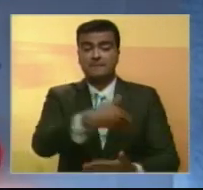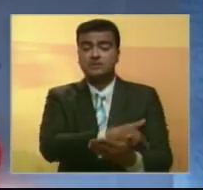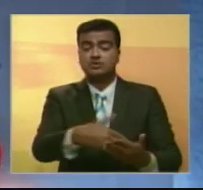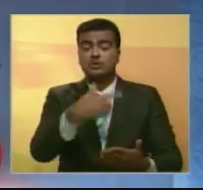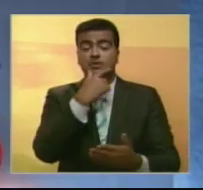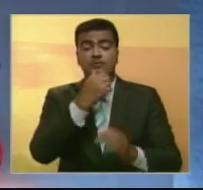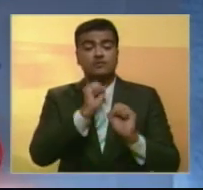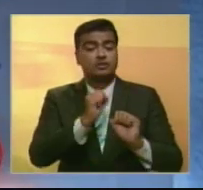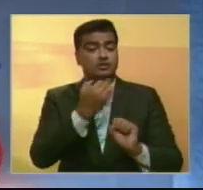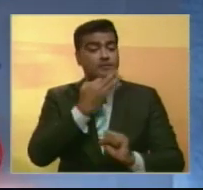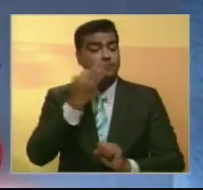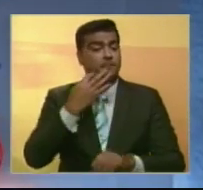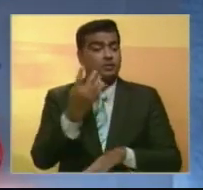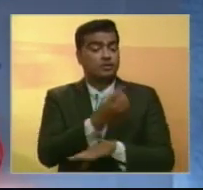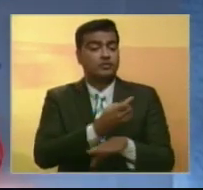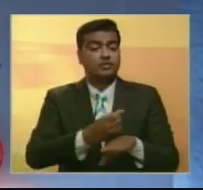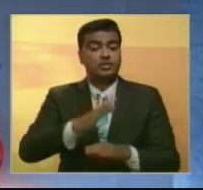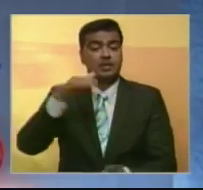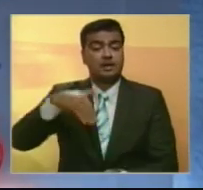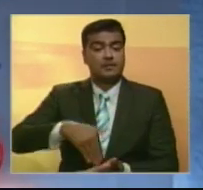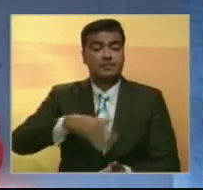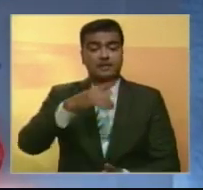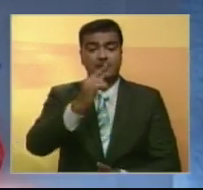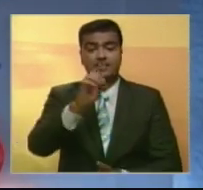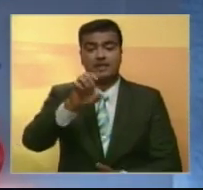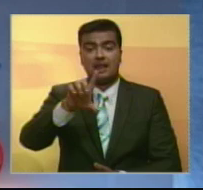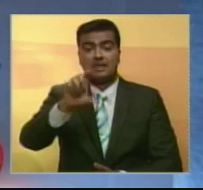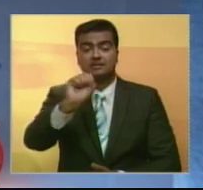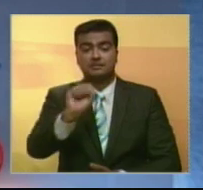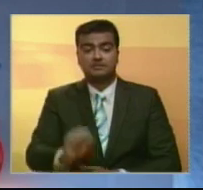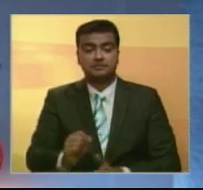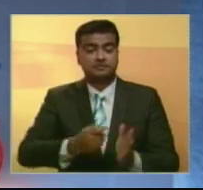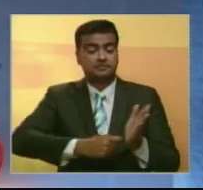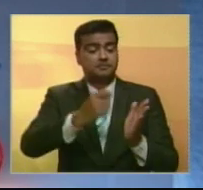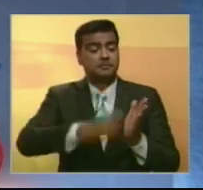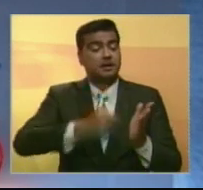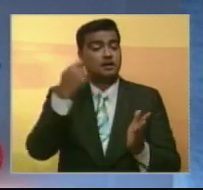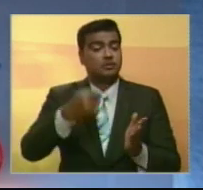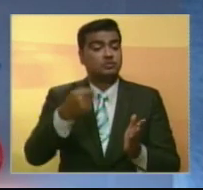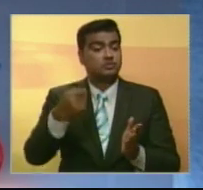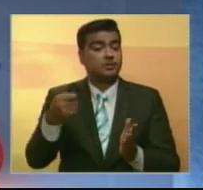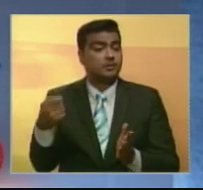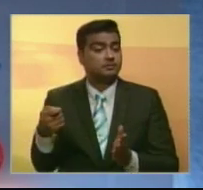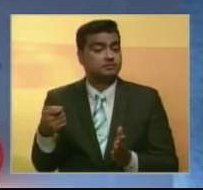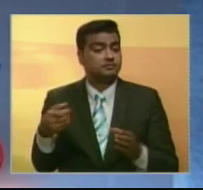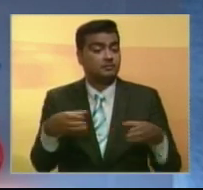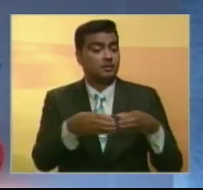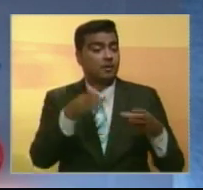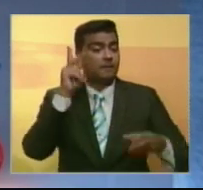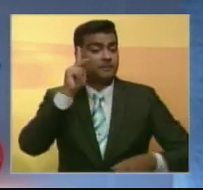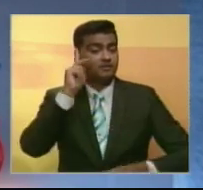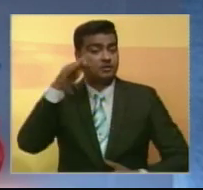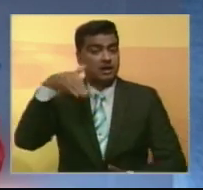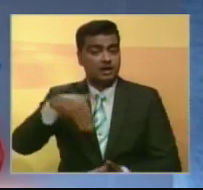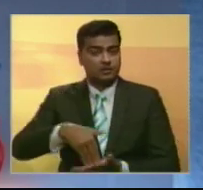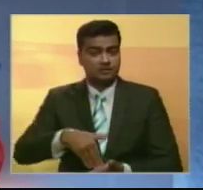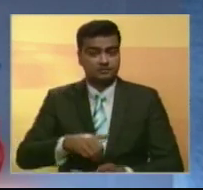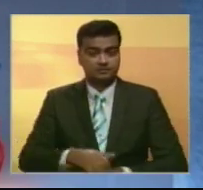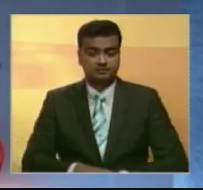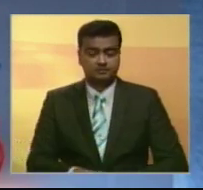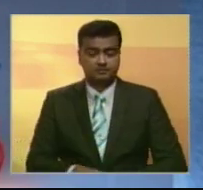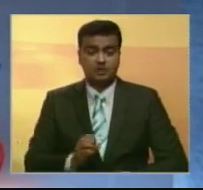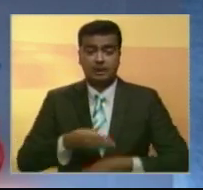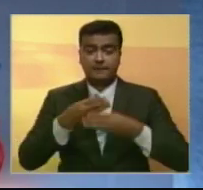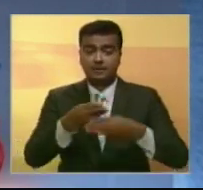bolívares fueron aprobados por el gobernador de Aragua, Tarek El Aizami, para la cancelación de intereses adeudados al gremio de profesores aragüeños por las